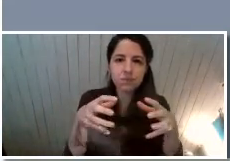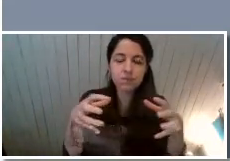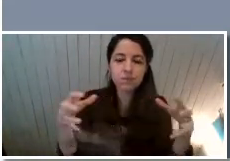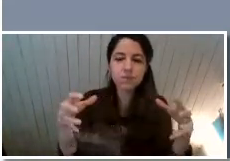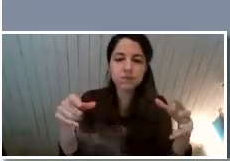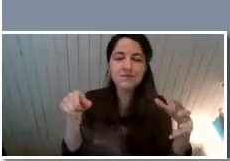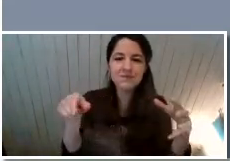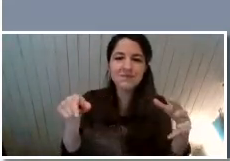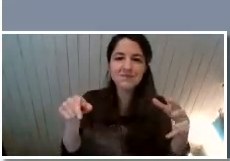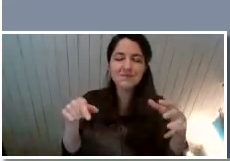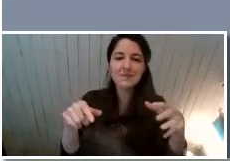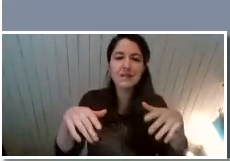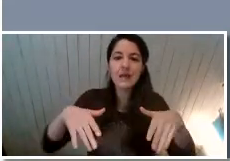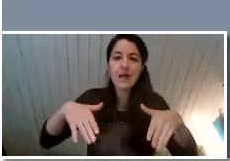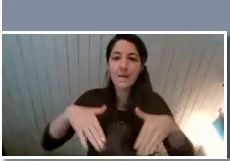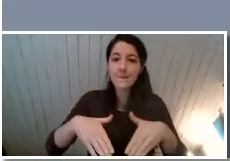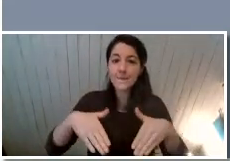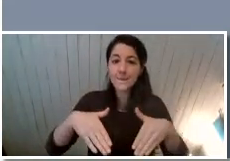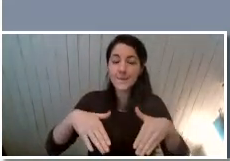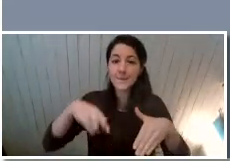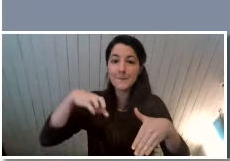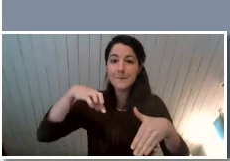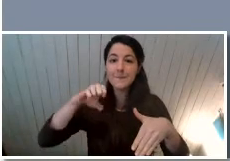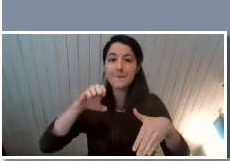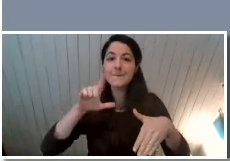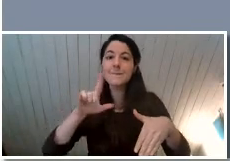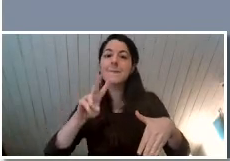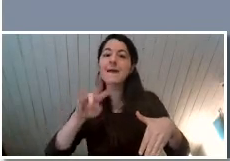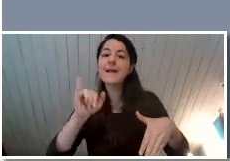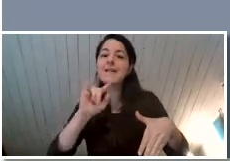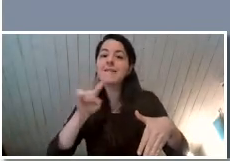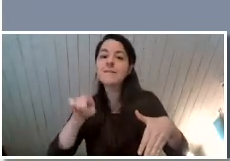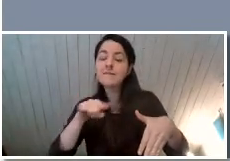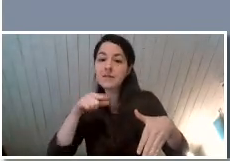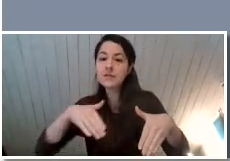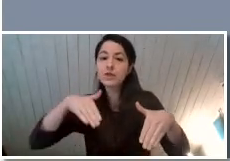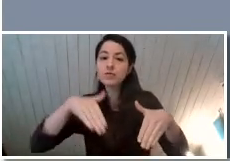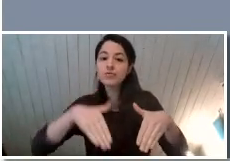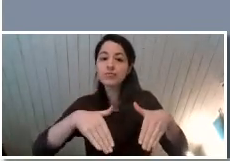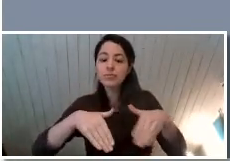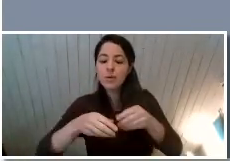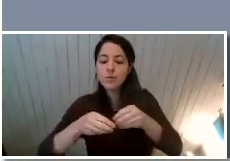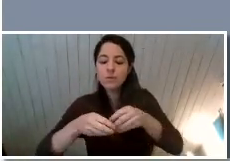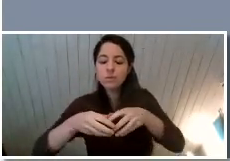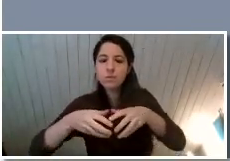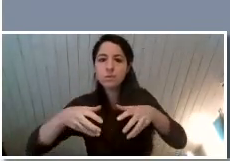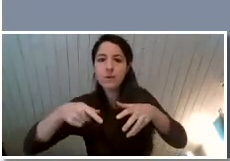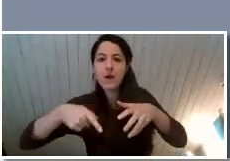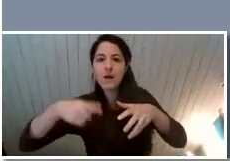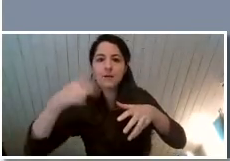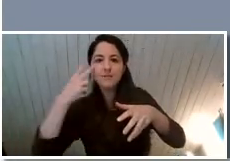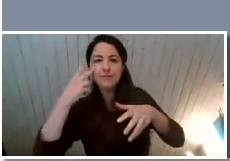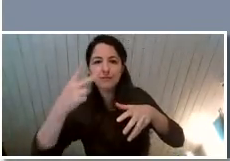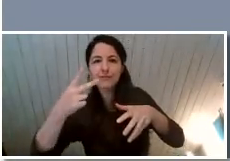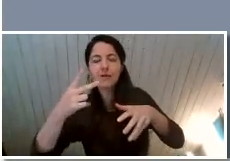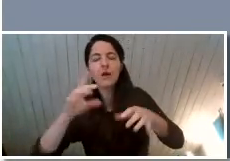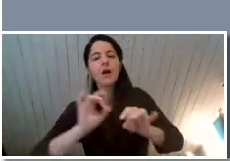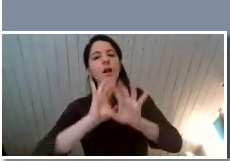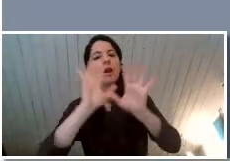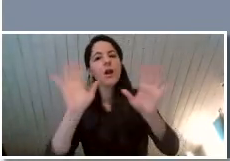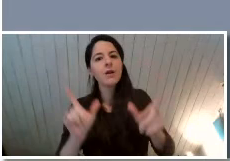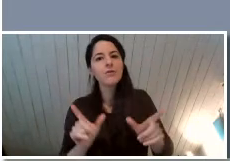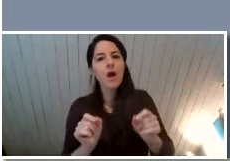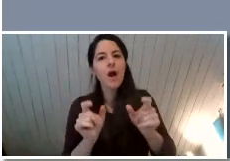pelvis que le hicieron recién entrando a emergencia se veía claramente muchas metástasis,